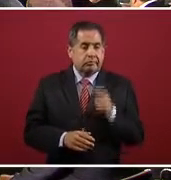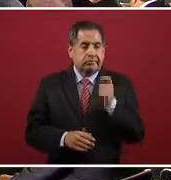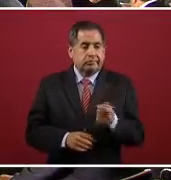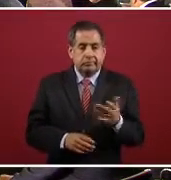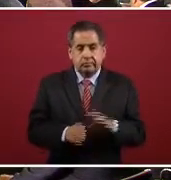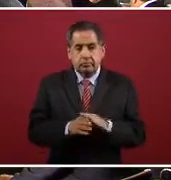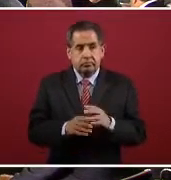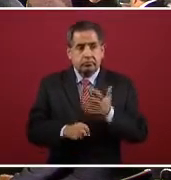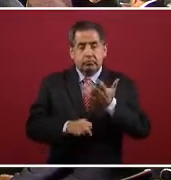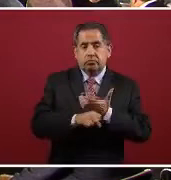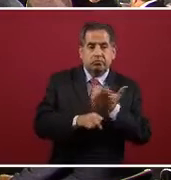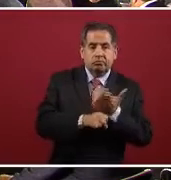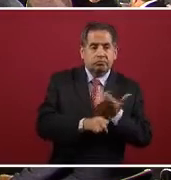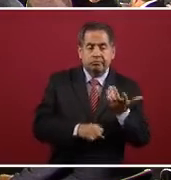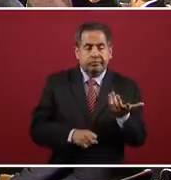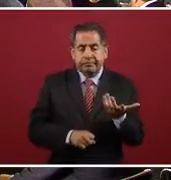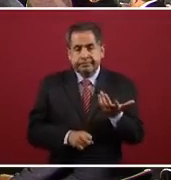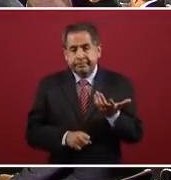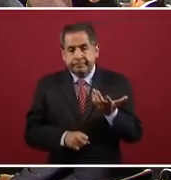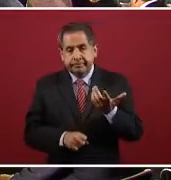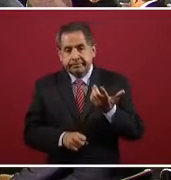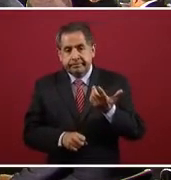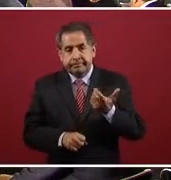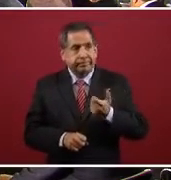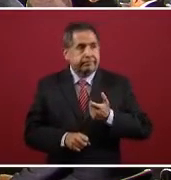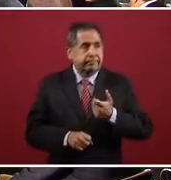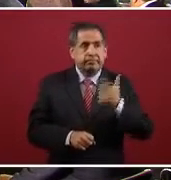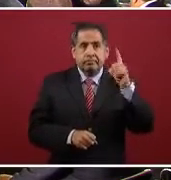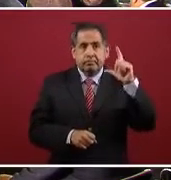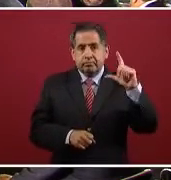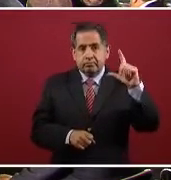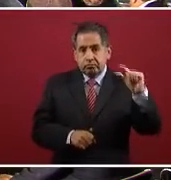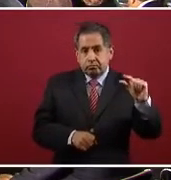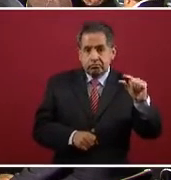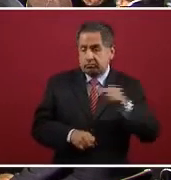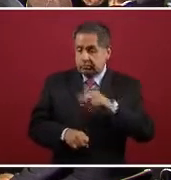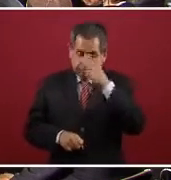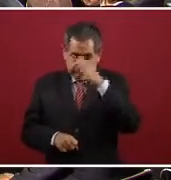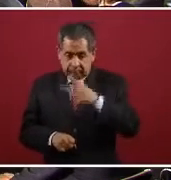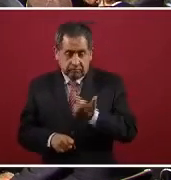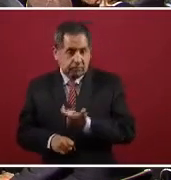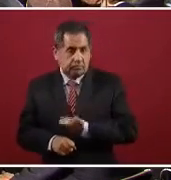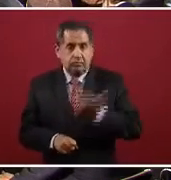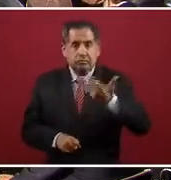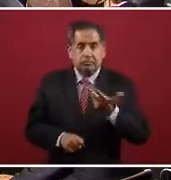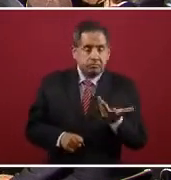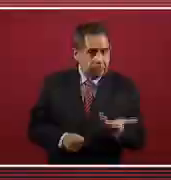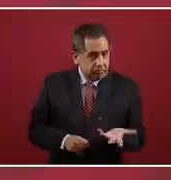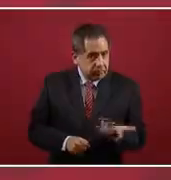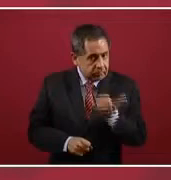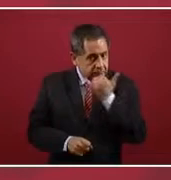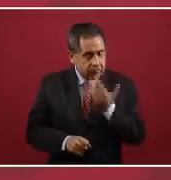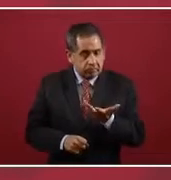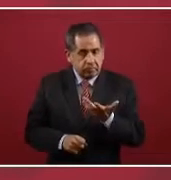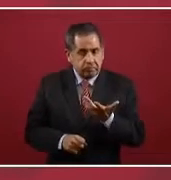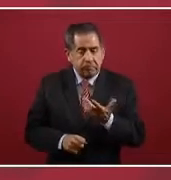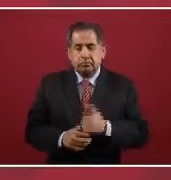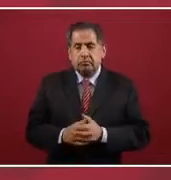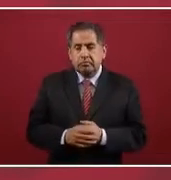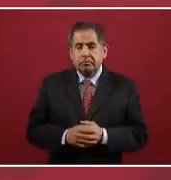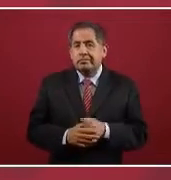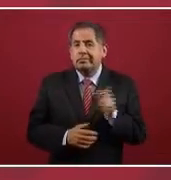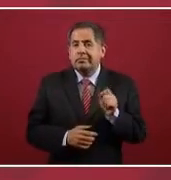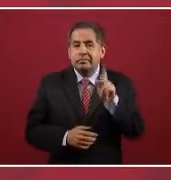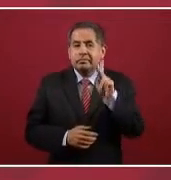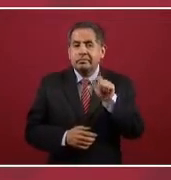que en Estados Unidos o en otros países. Bueno, todo esto fue un